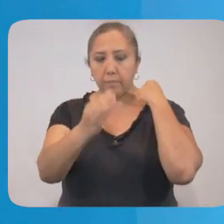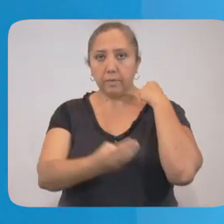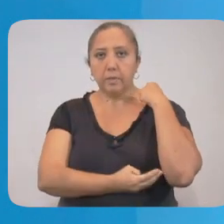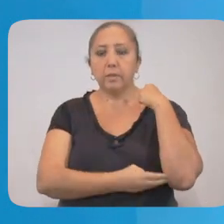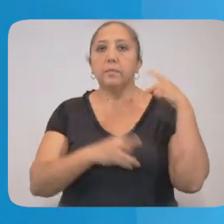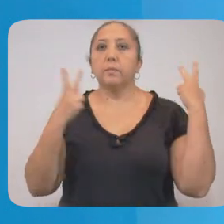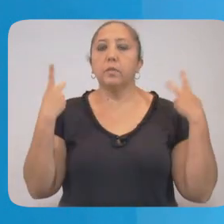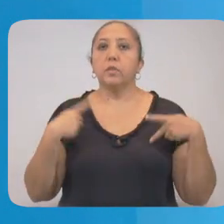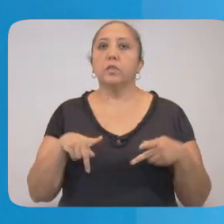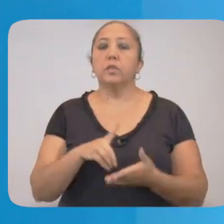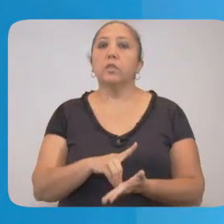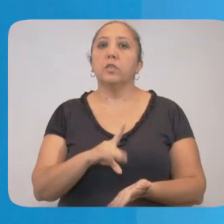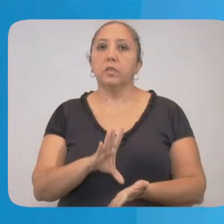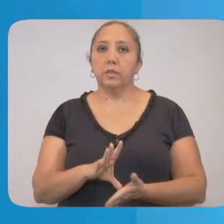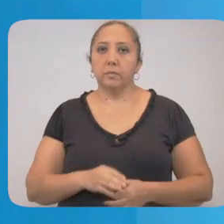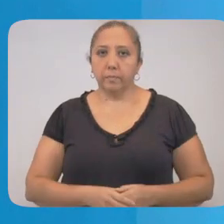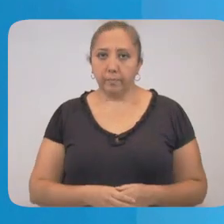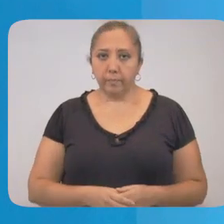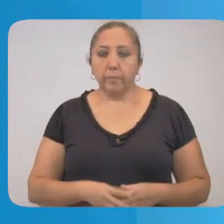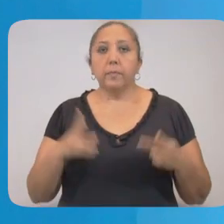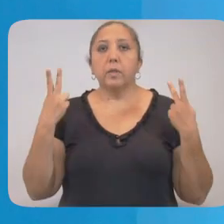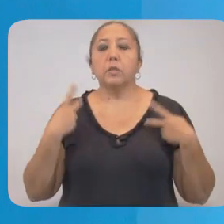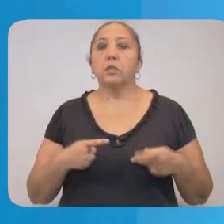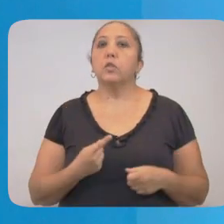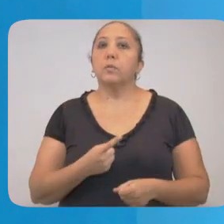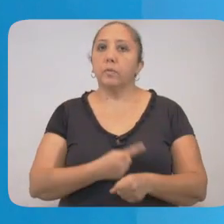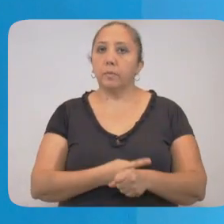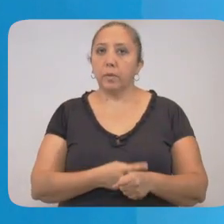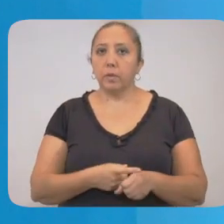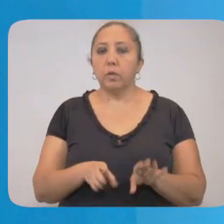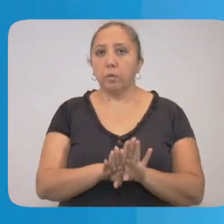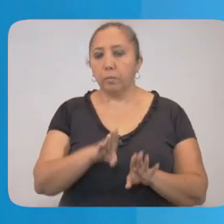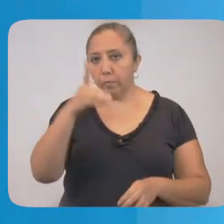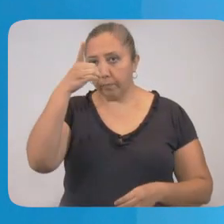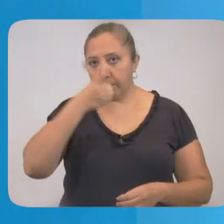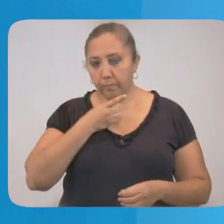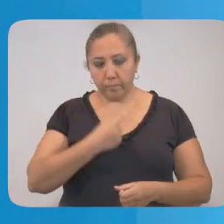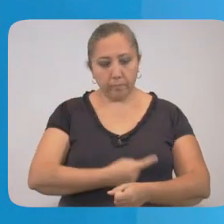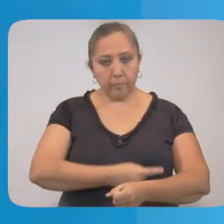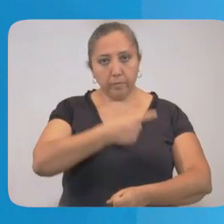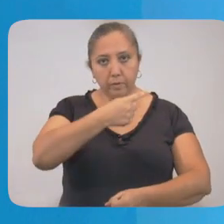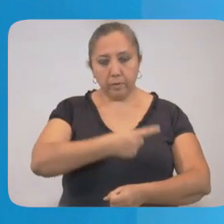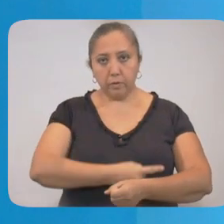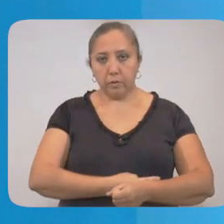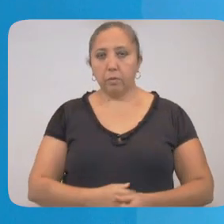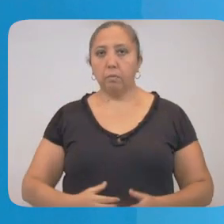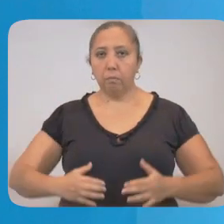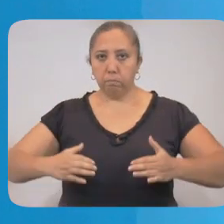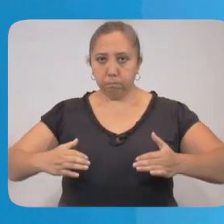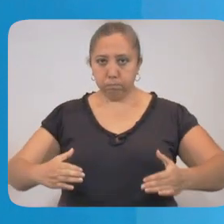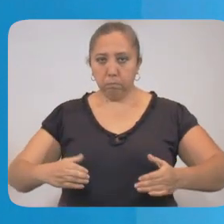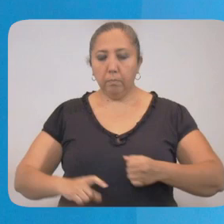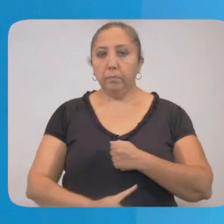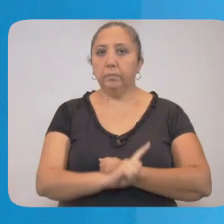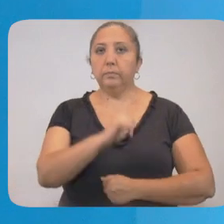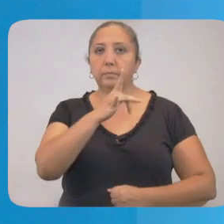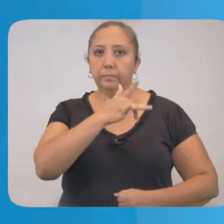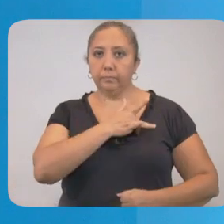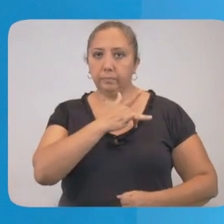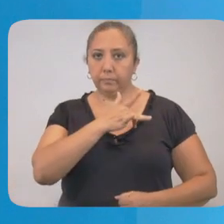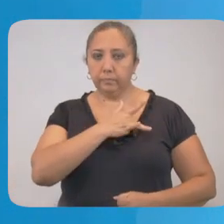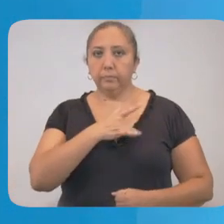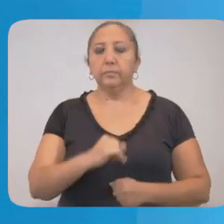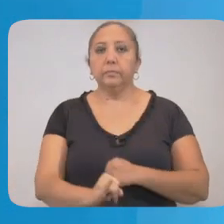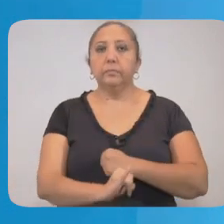embarazadas, personas con discapacidad, personas con padecimientos como diabetes, hipertensión, sobrepeso, problemas